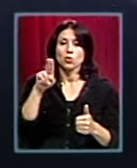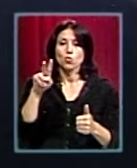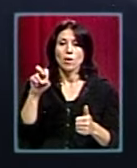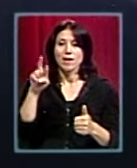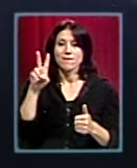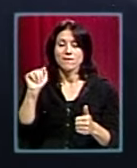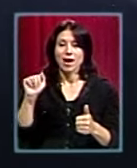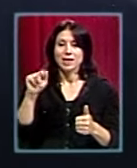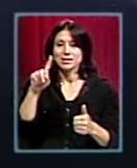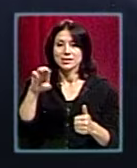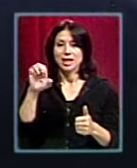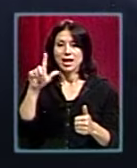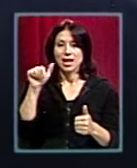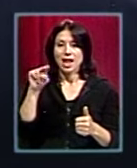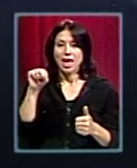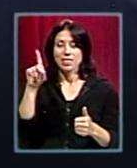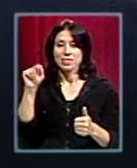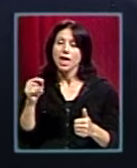vía de